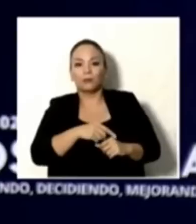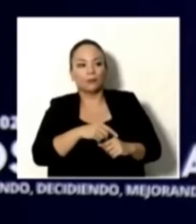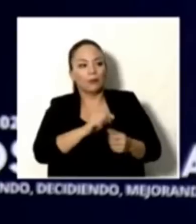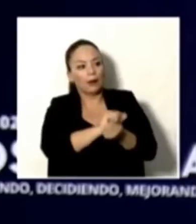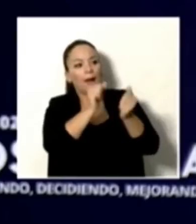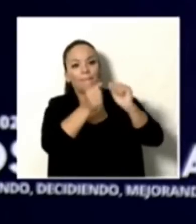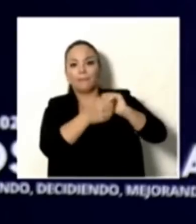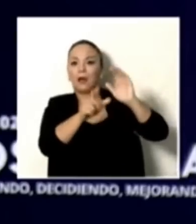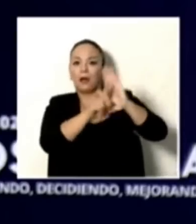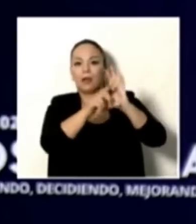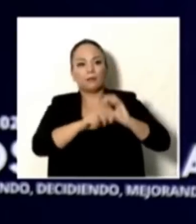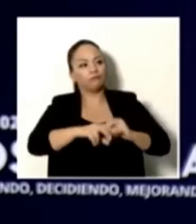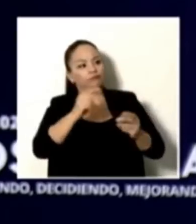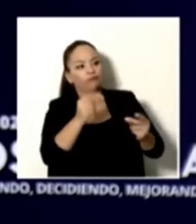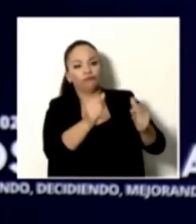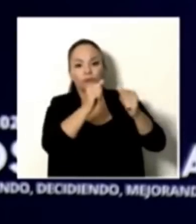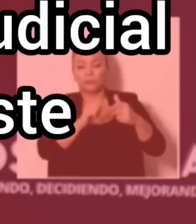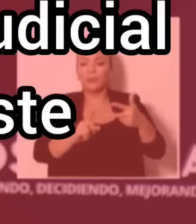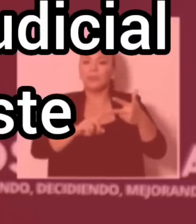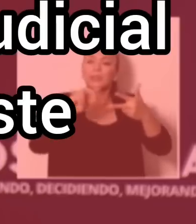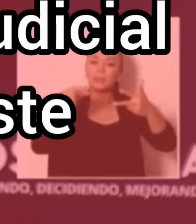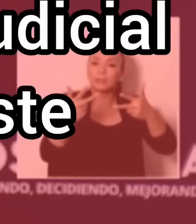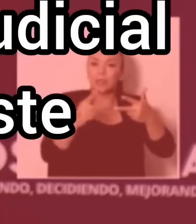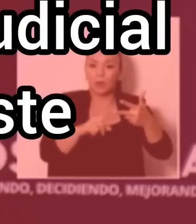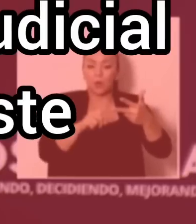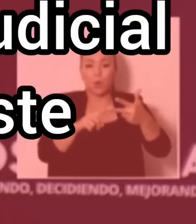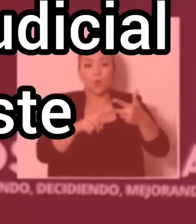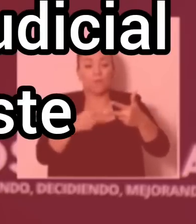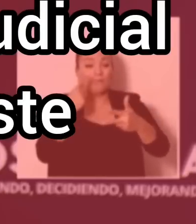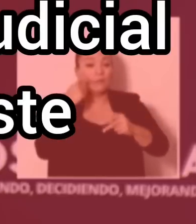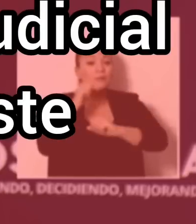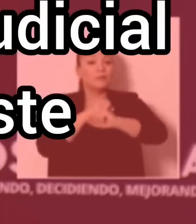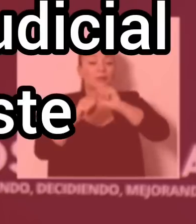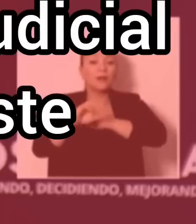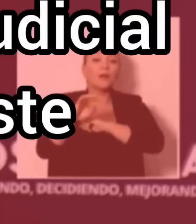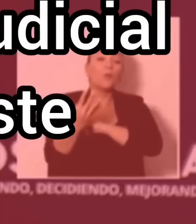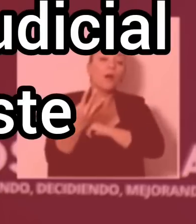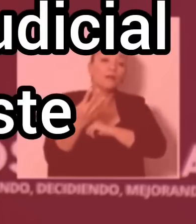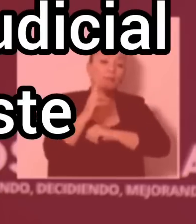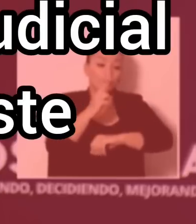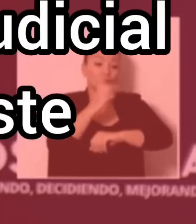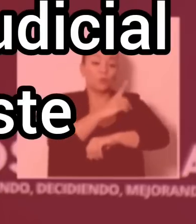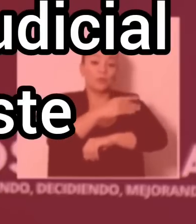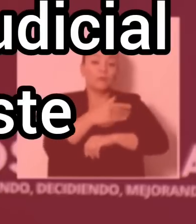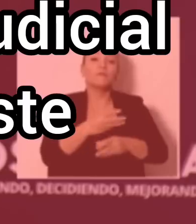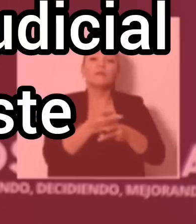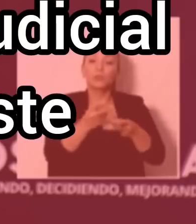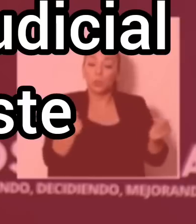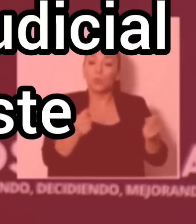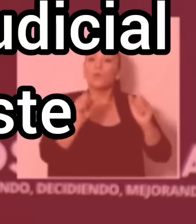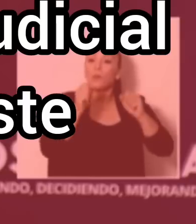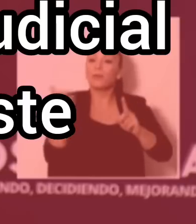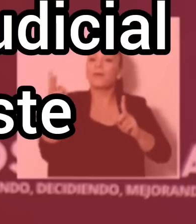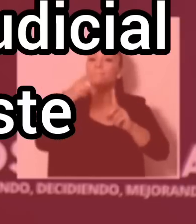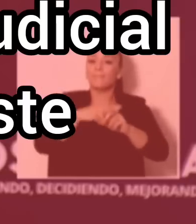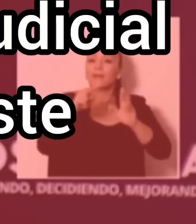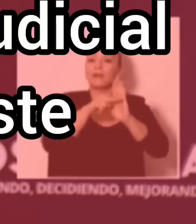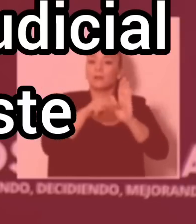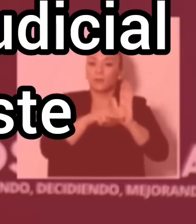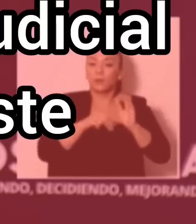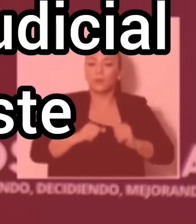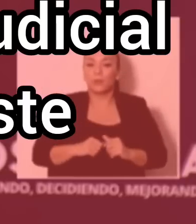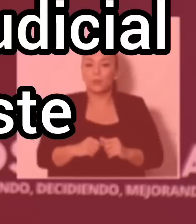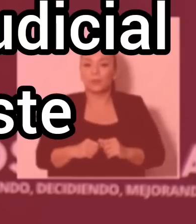que cambiara radicalmente. Y número 3, resulta que la Sala Constitucional en esos días resolvió que sí se podía aplicar esta